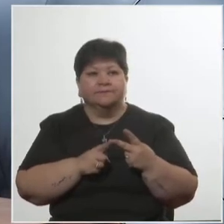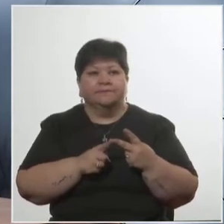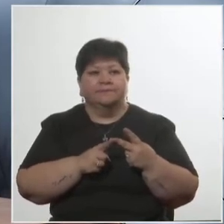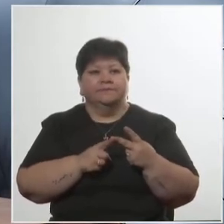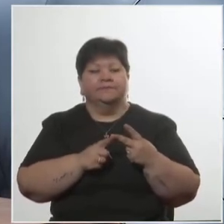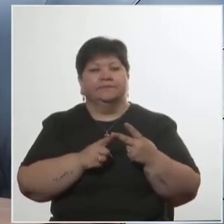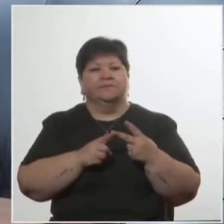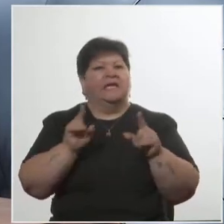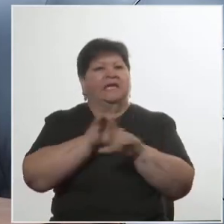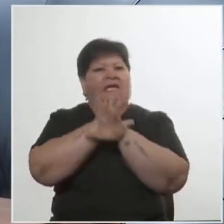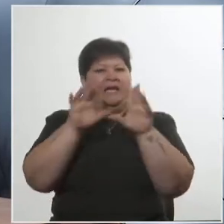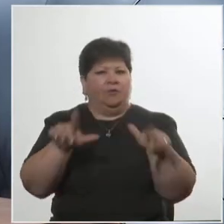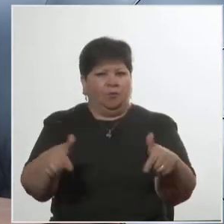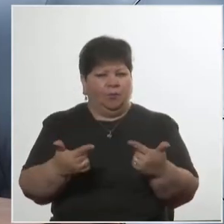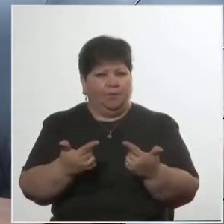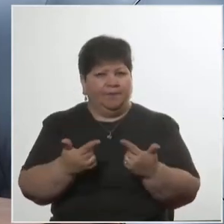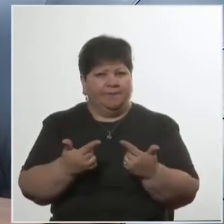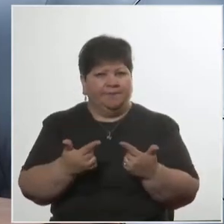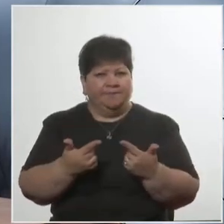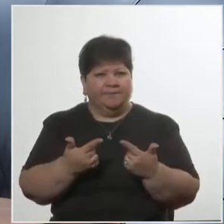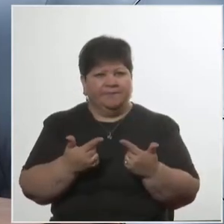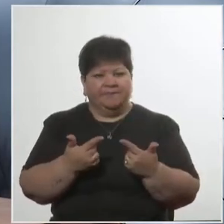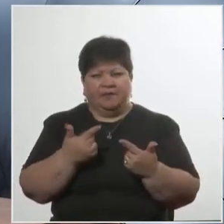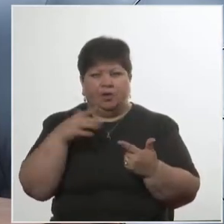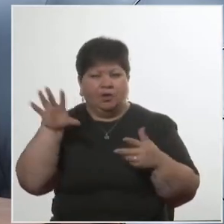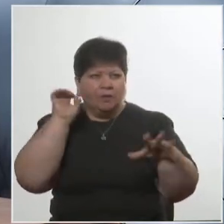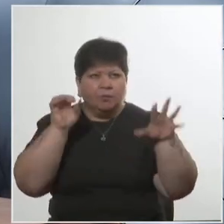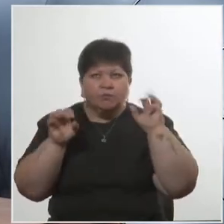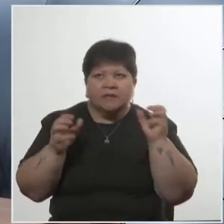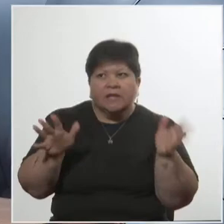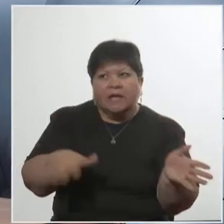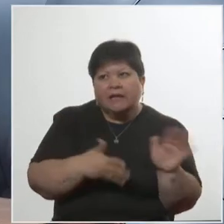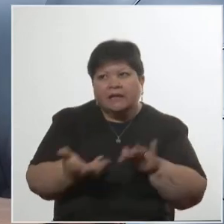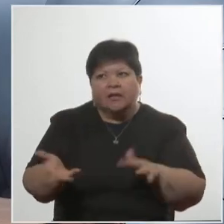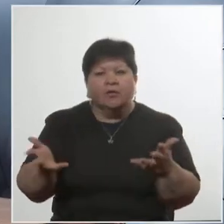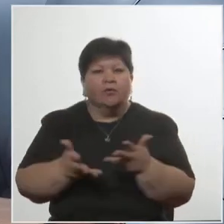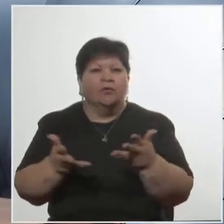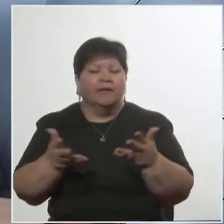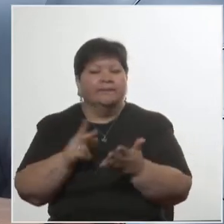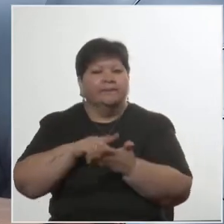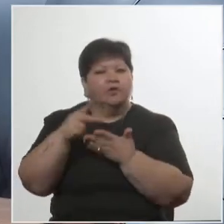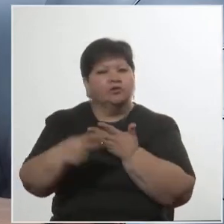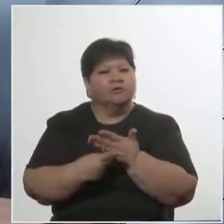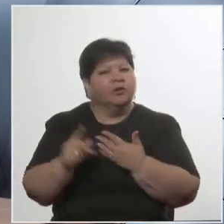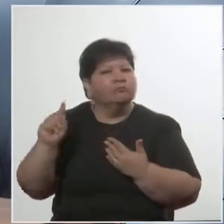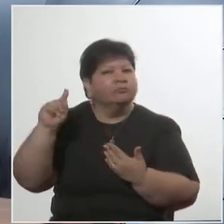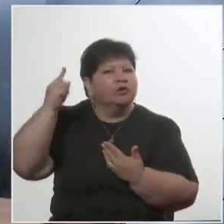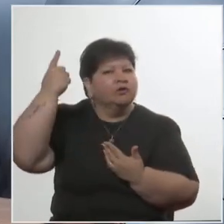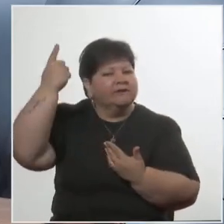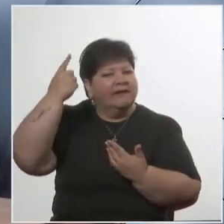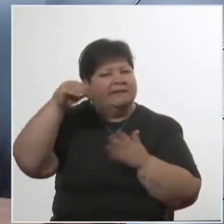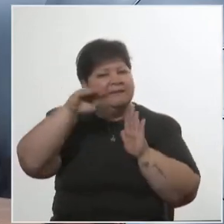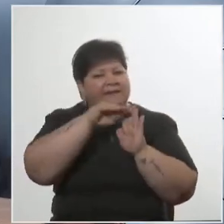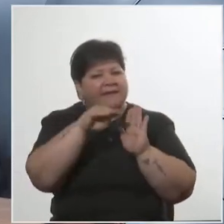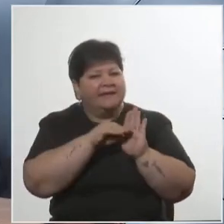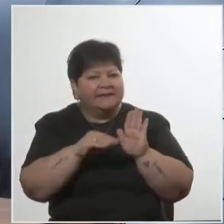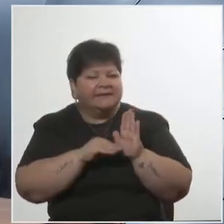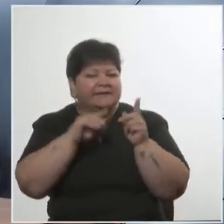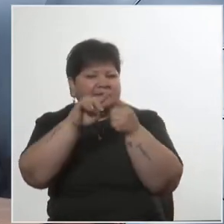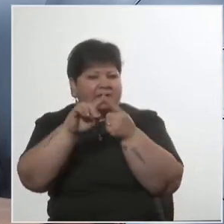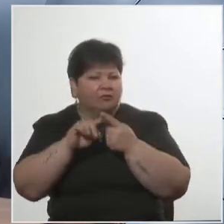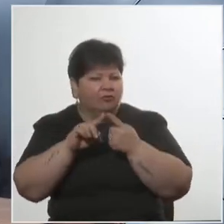quedó claro de las intervenciones que he escuchado hasta ahora si el proyecto estaba priorizado en aquella lista que se acordó